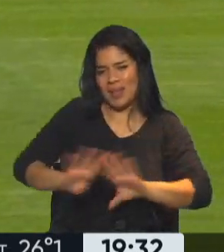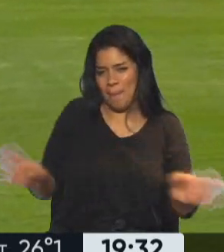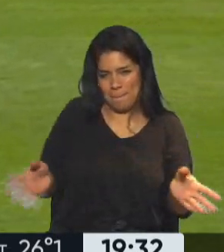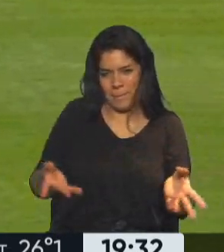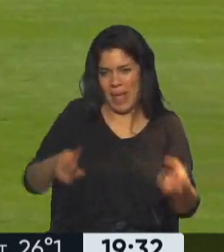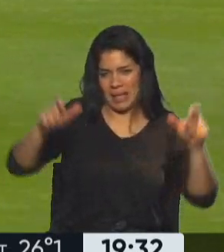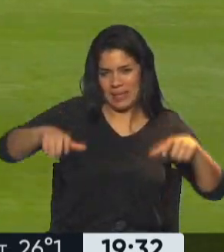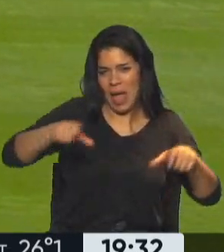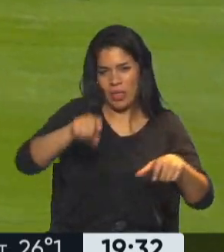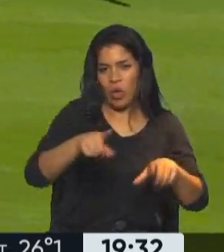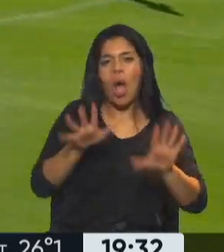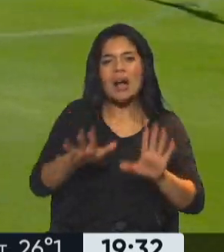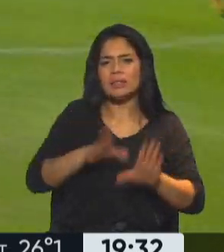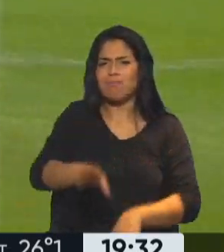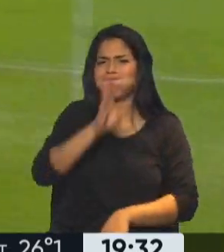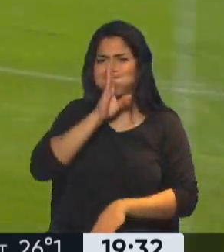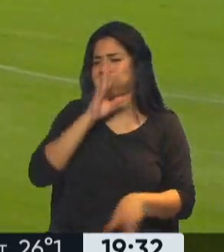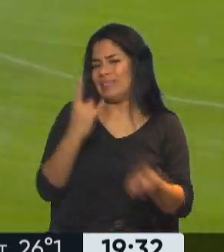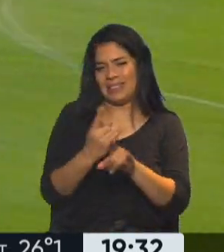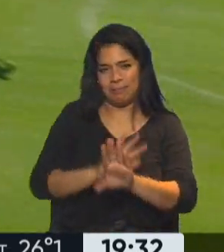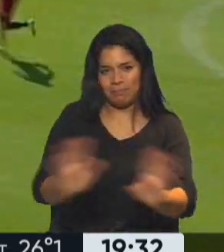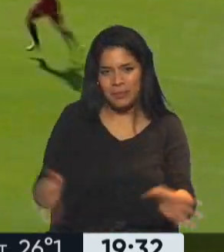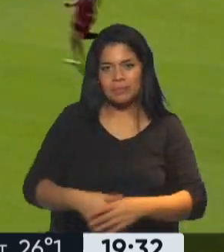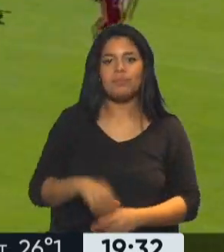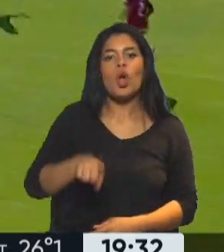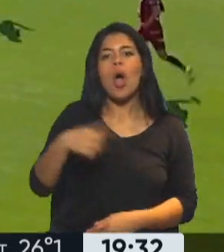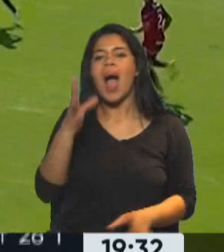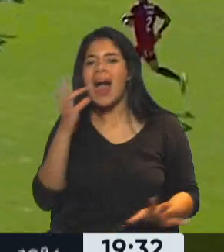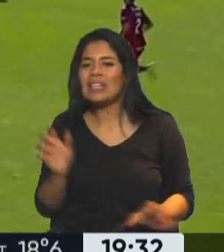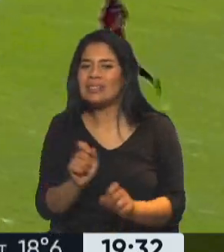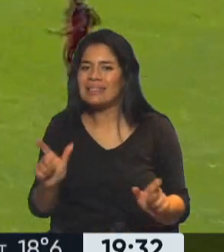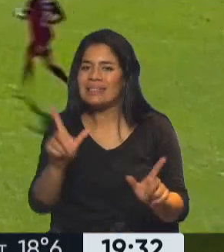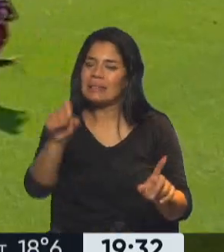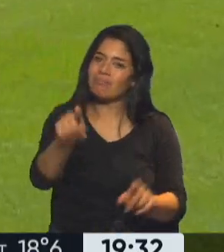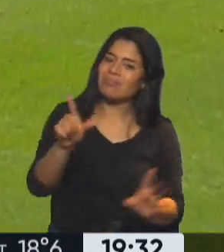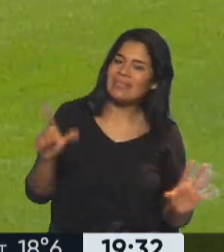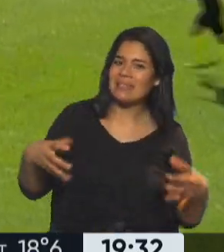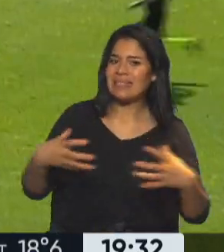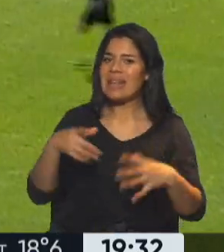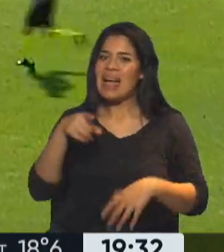completo. Y otra contra. Jugadísimo Lanús.